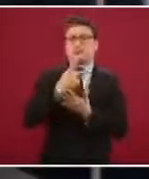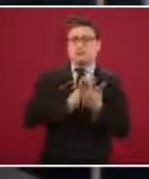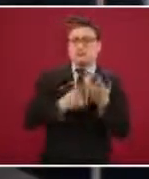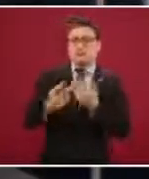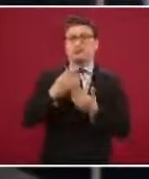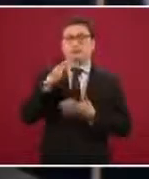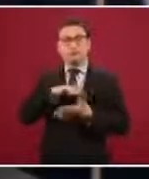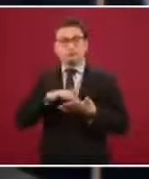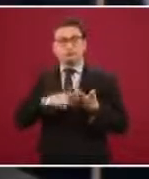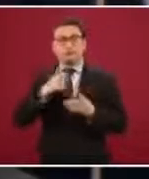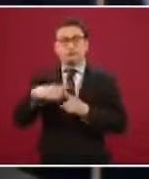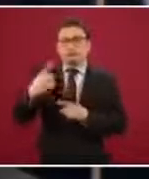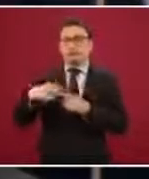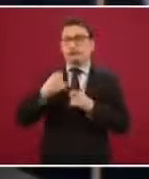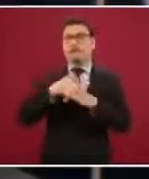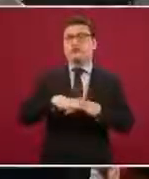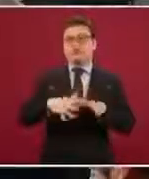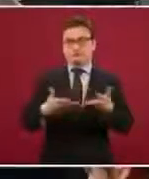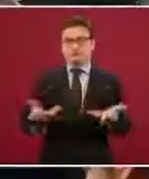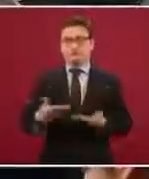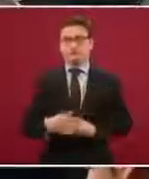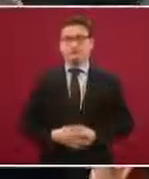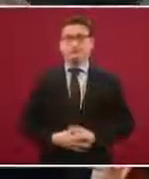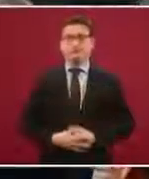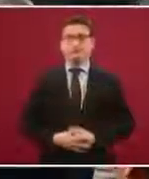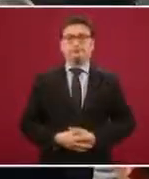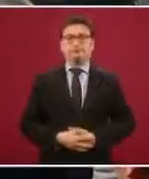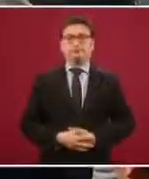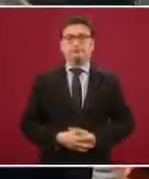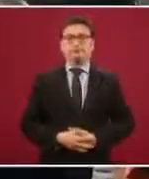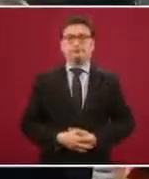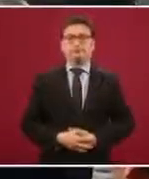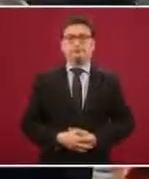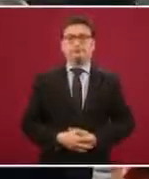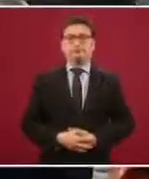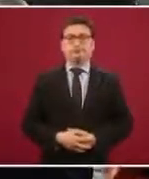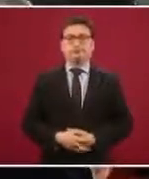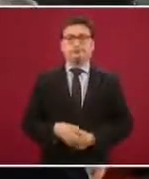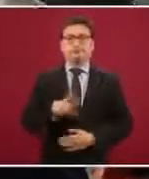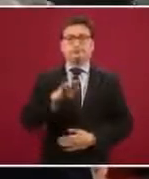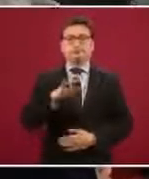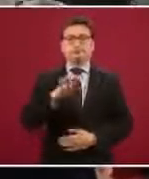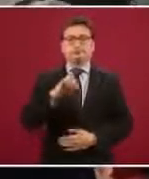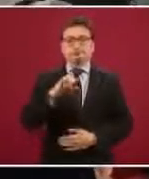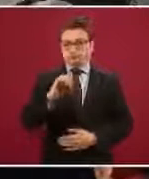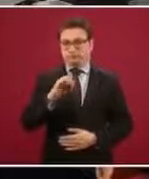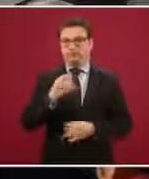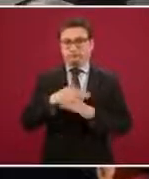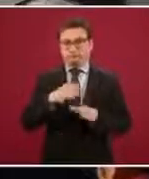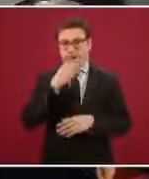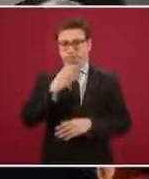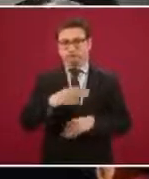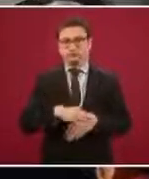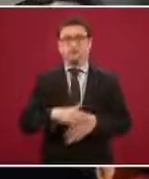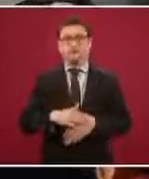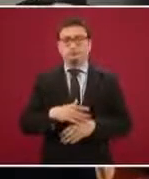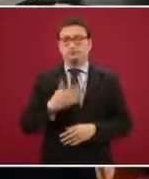el glosario de las mismas gracias bueno aquí este ricardo les informa i